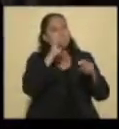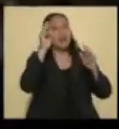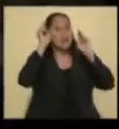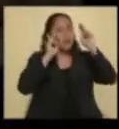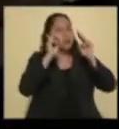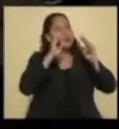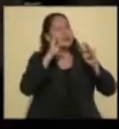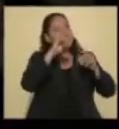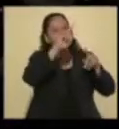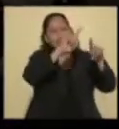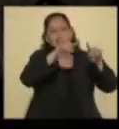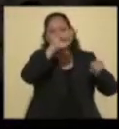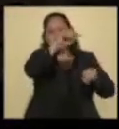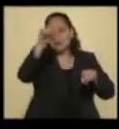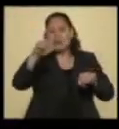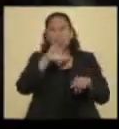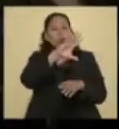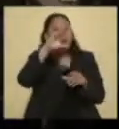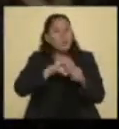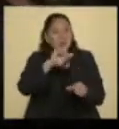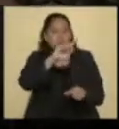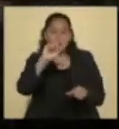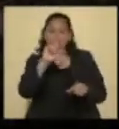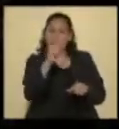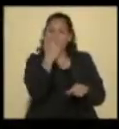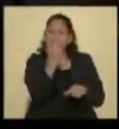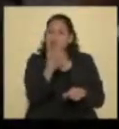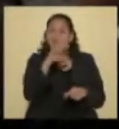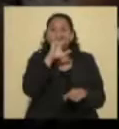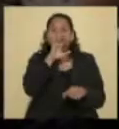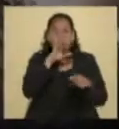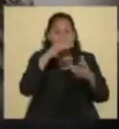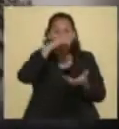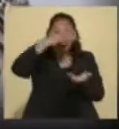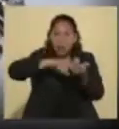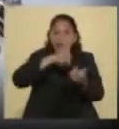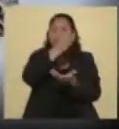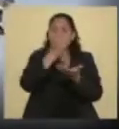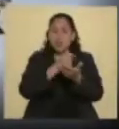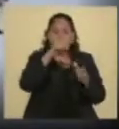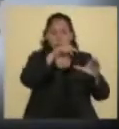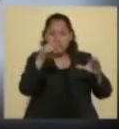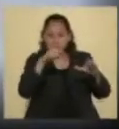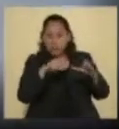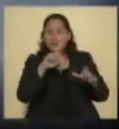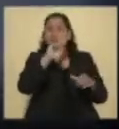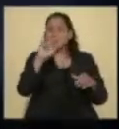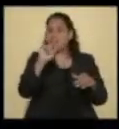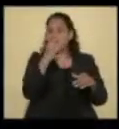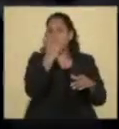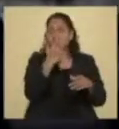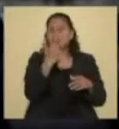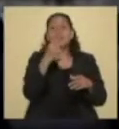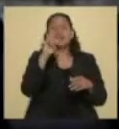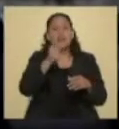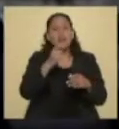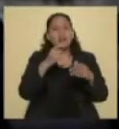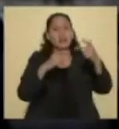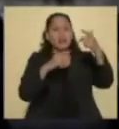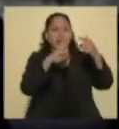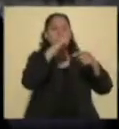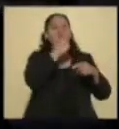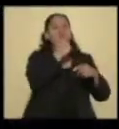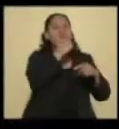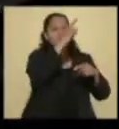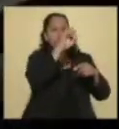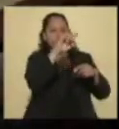Es increíble, 187 museos en la gran capital de la República nos ubica en el segundo lugar después de